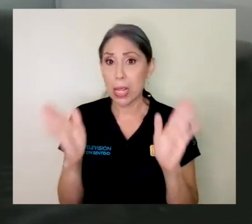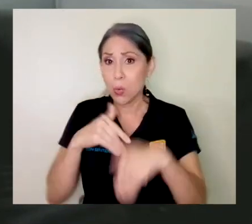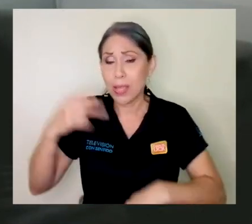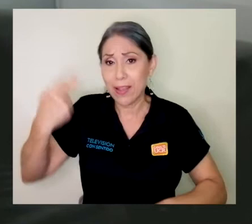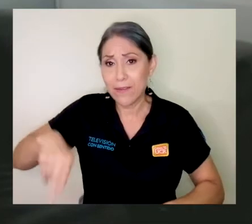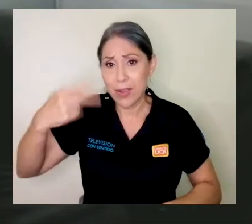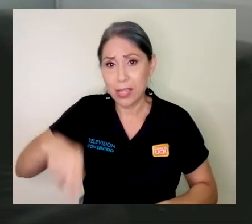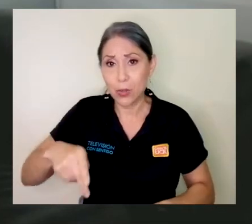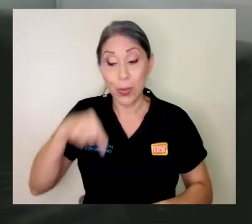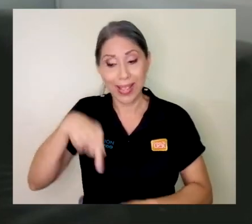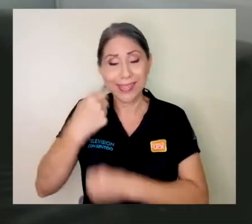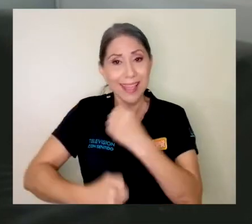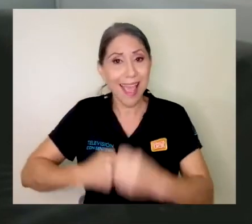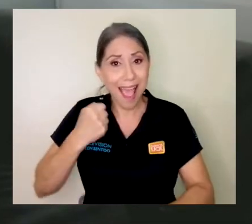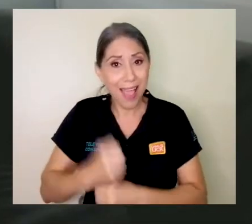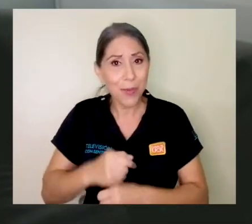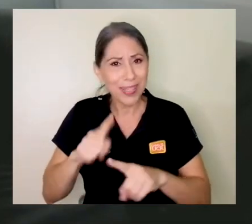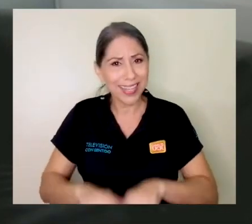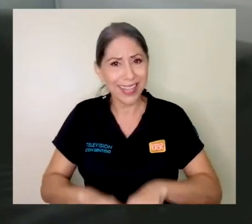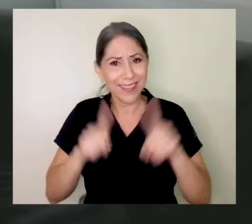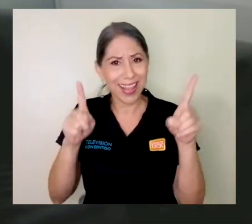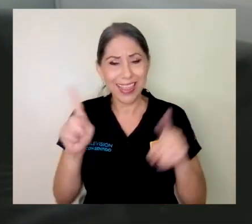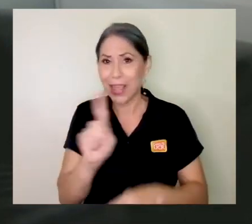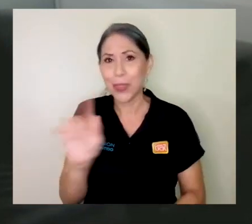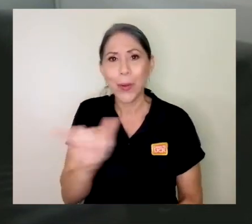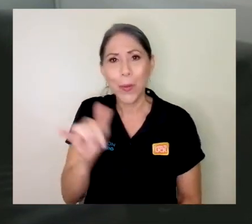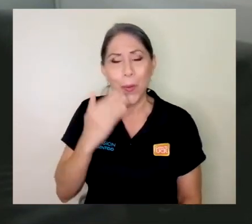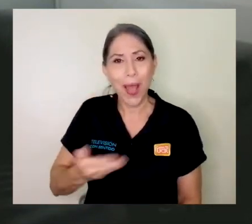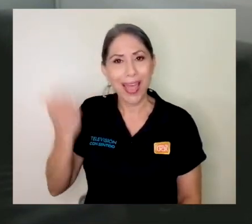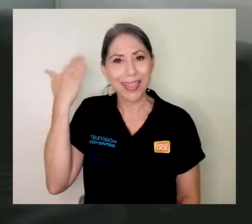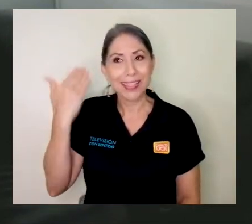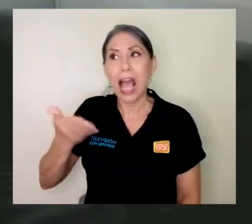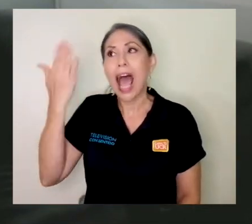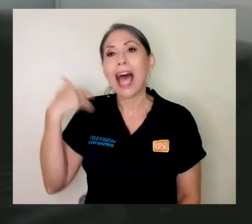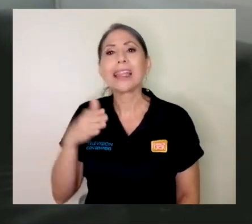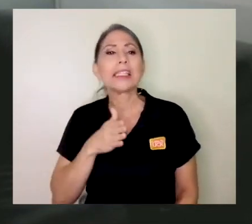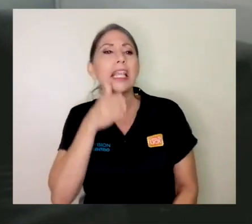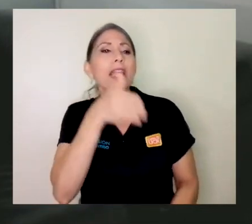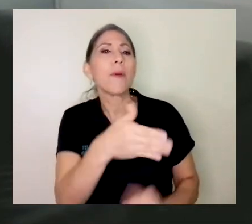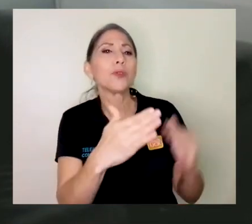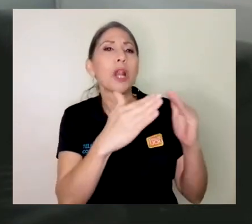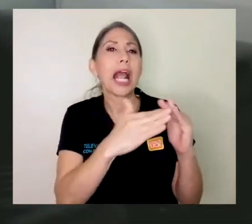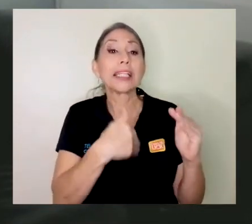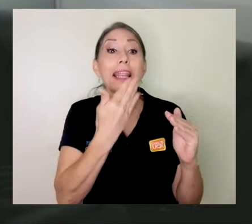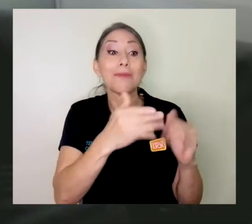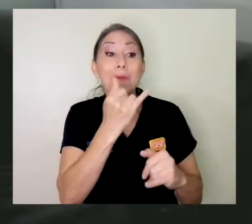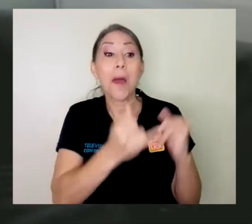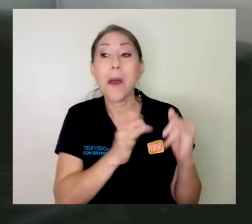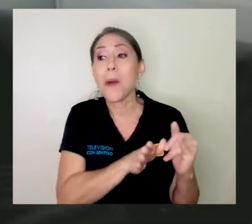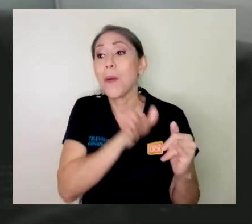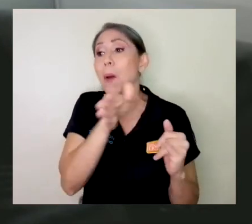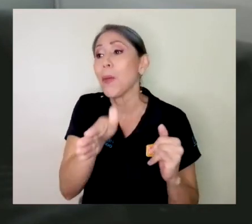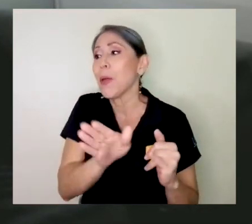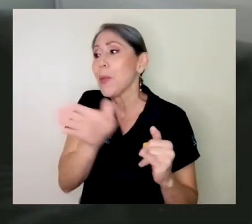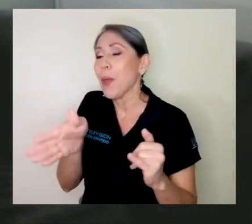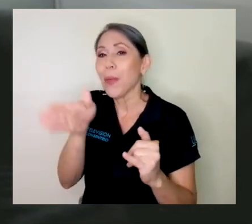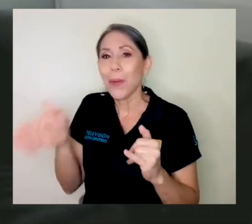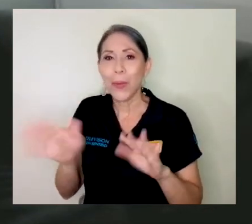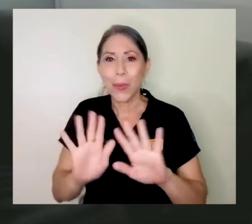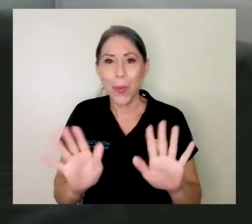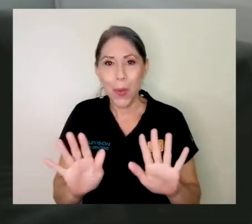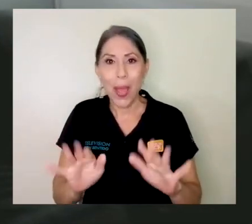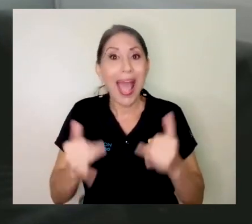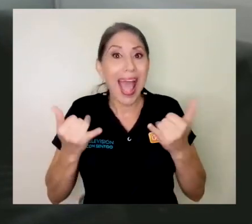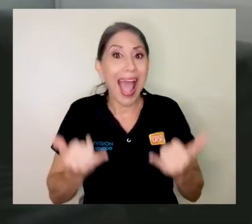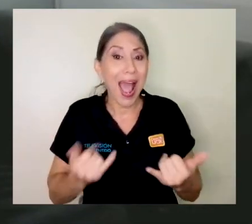este año va a ser un poco diferente, ya que no va a ser como antes, que íbamos a una casa, después a otra. Supongo que